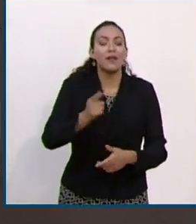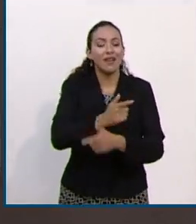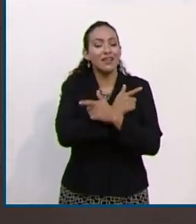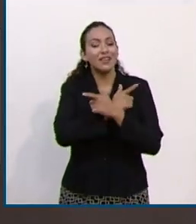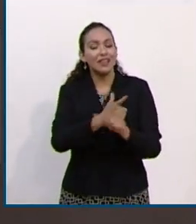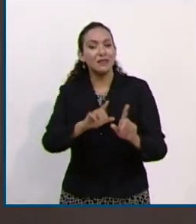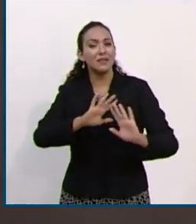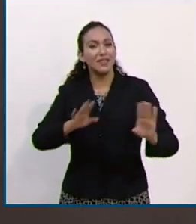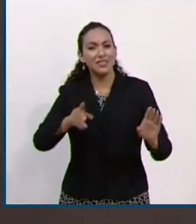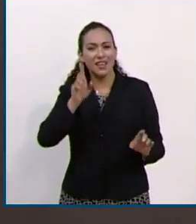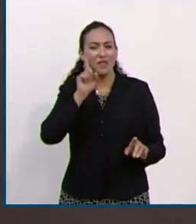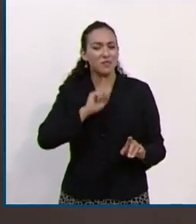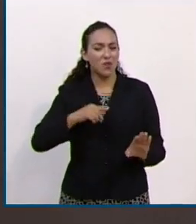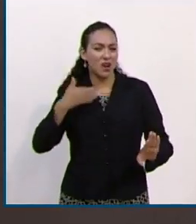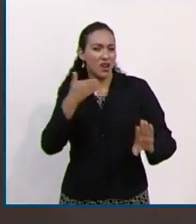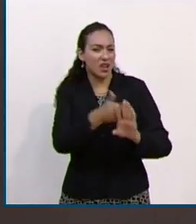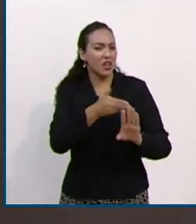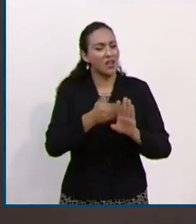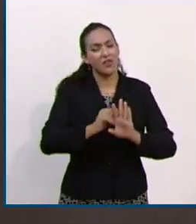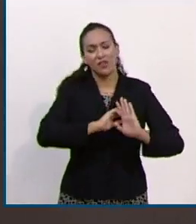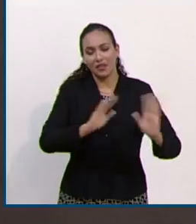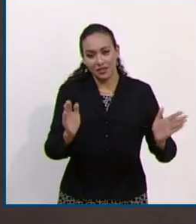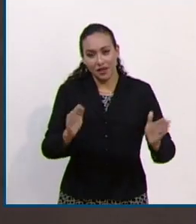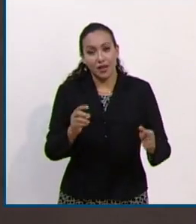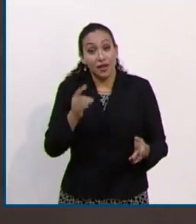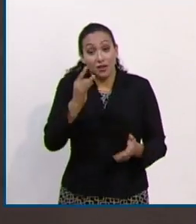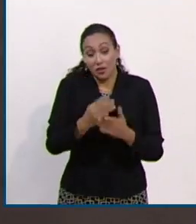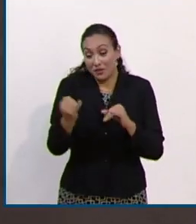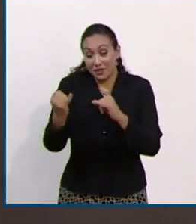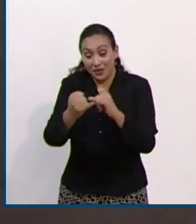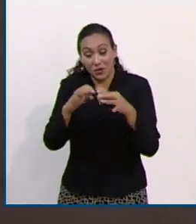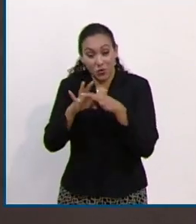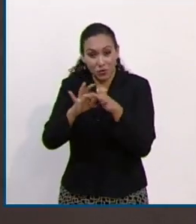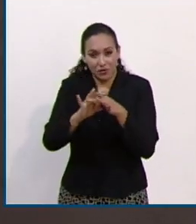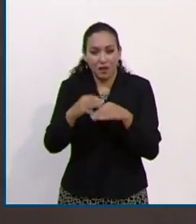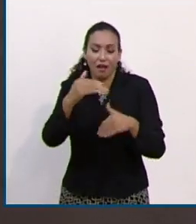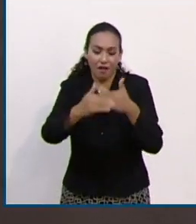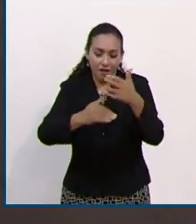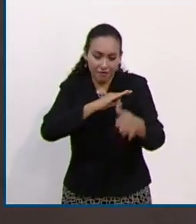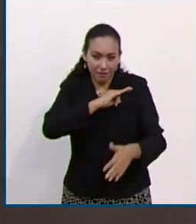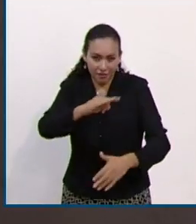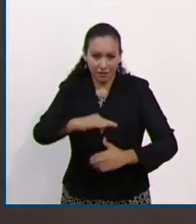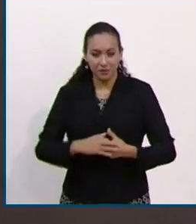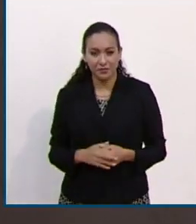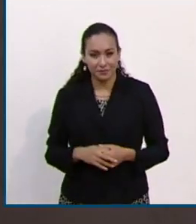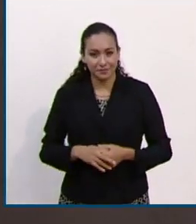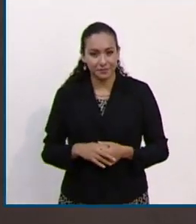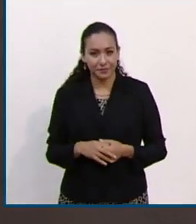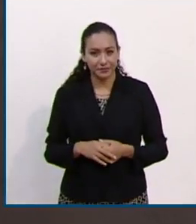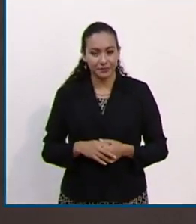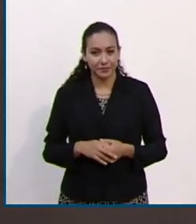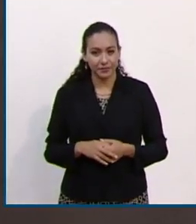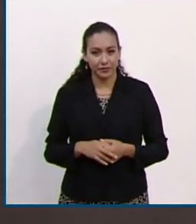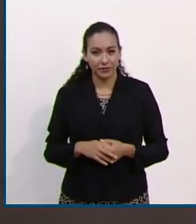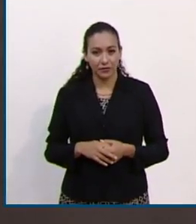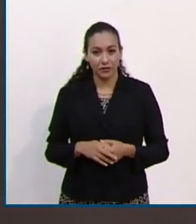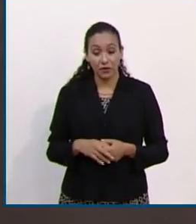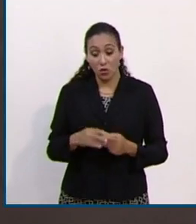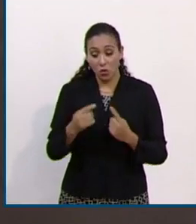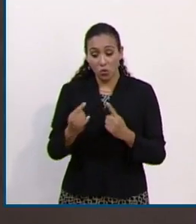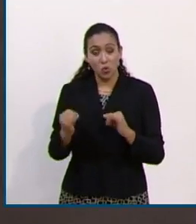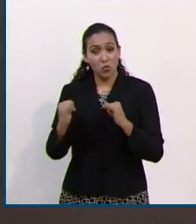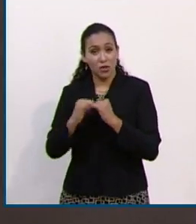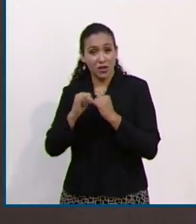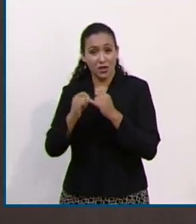de violencia para las mujeres en México, podremos avanzar. Nadie tiene el monopolio de